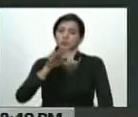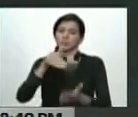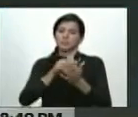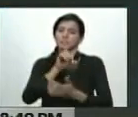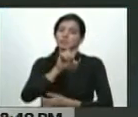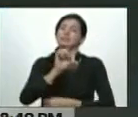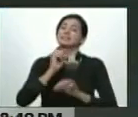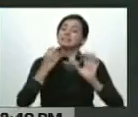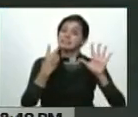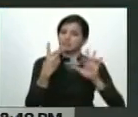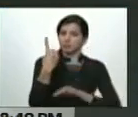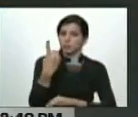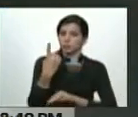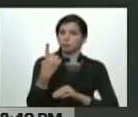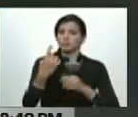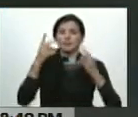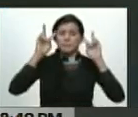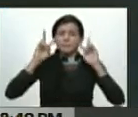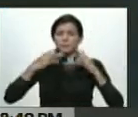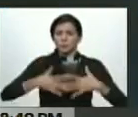105.171 desparasitaciones y